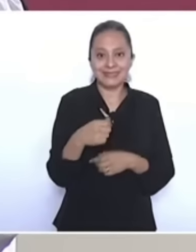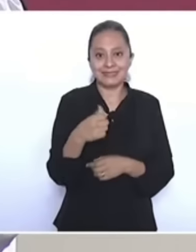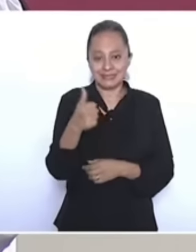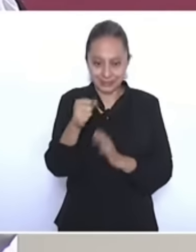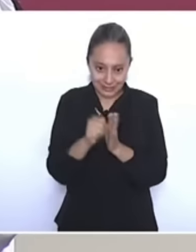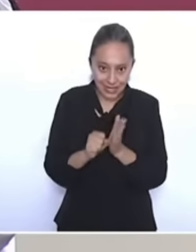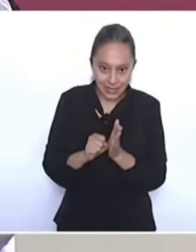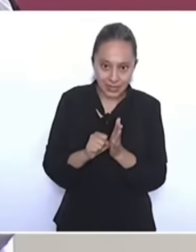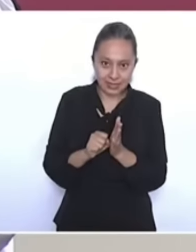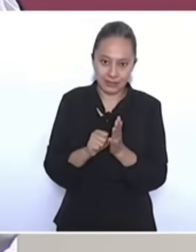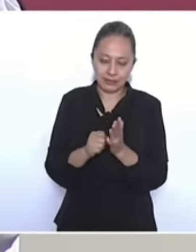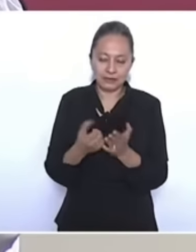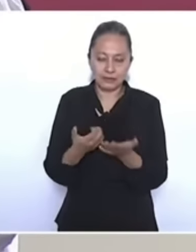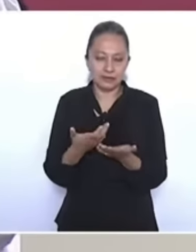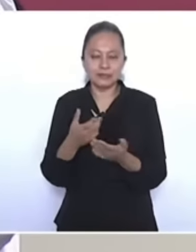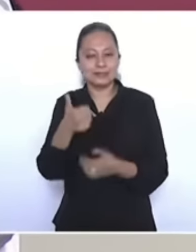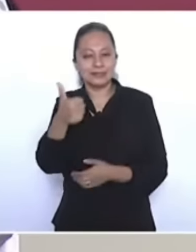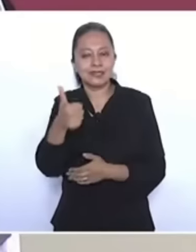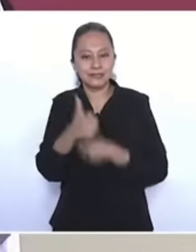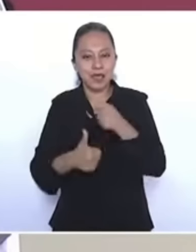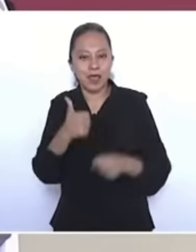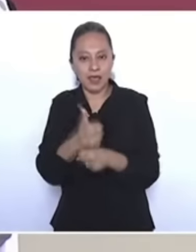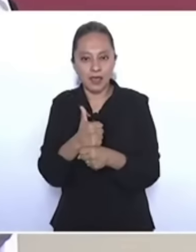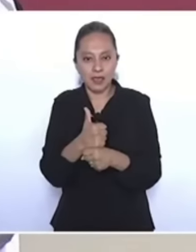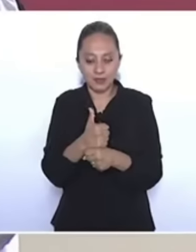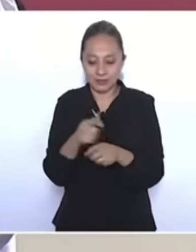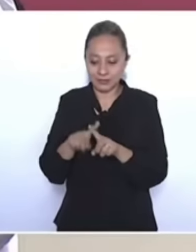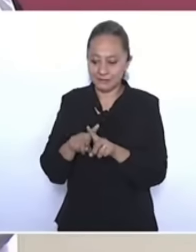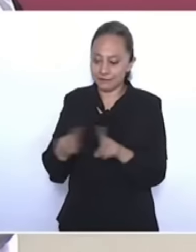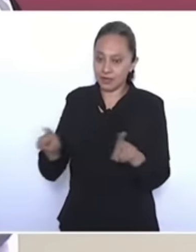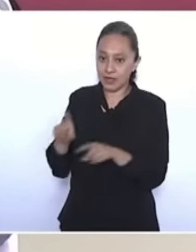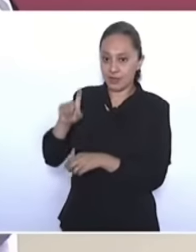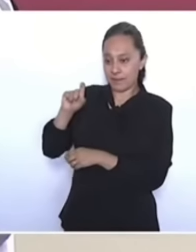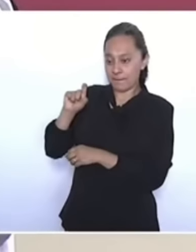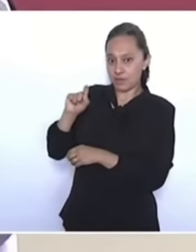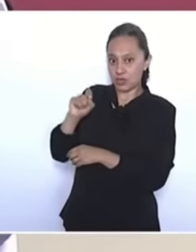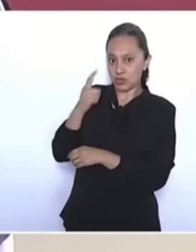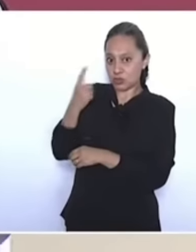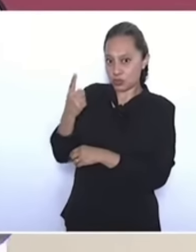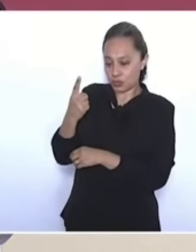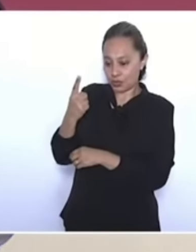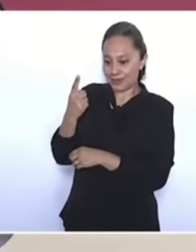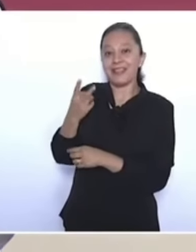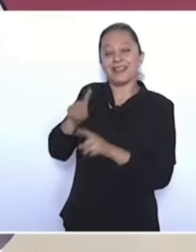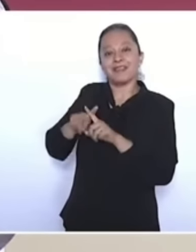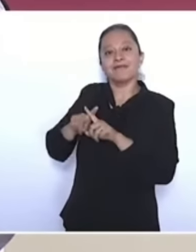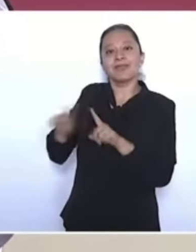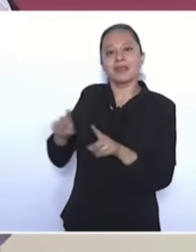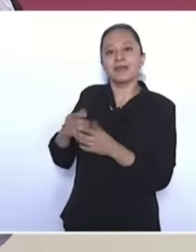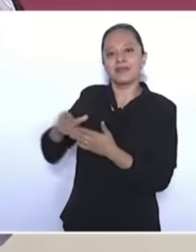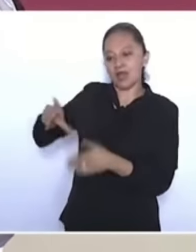la administración pasada y 21 veces más que en el gobierno de Felipe Calderón.